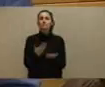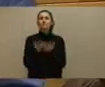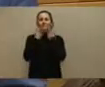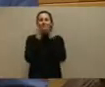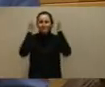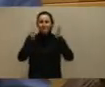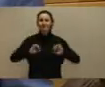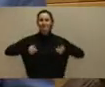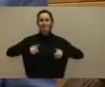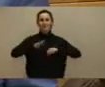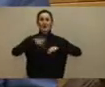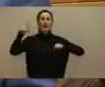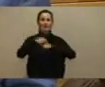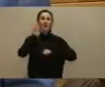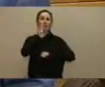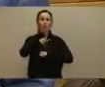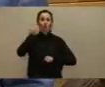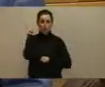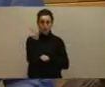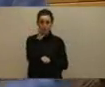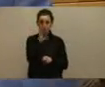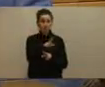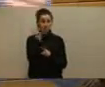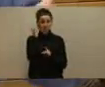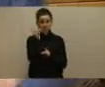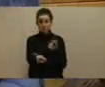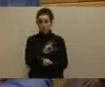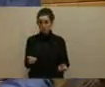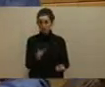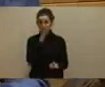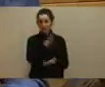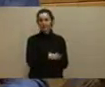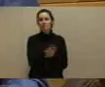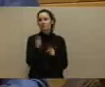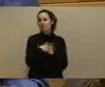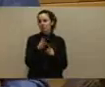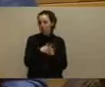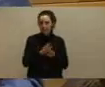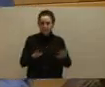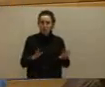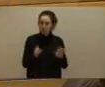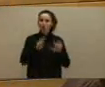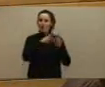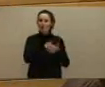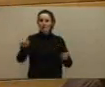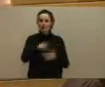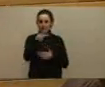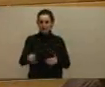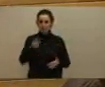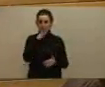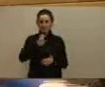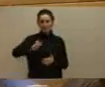la iniciativa en este tema. Y no estamos hablando de tonterías, no estamos hablando de unas facturas, estamos hablando de una empresa que facturó 9 millones de euros, entre los cuales hay